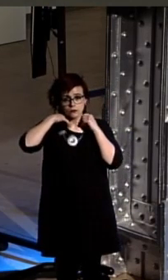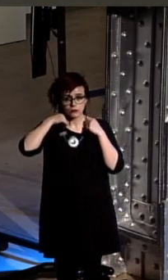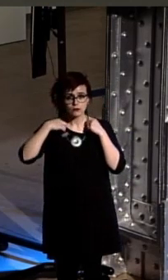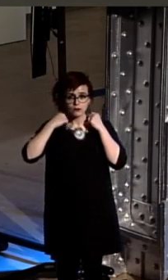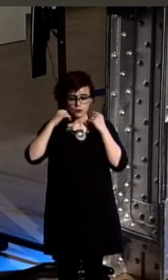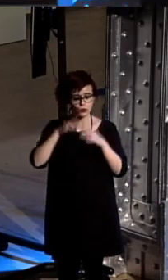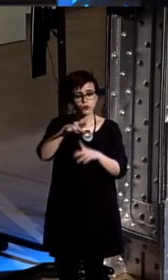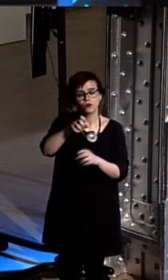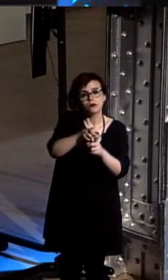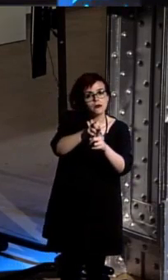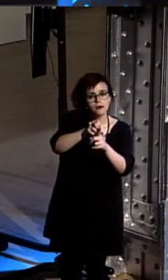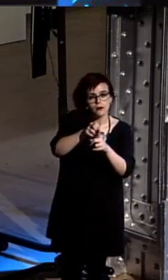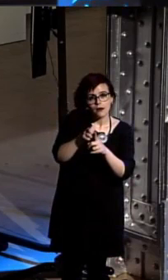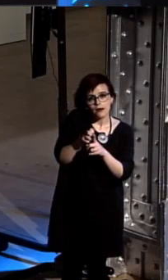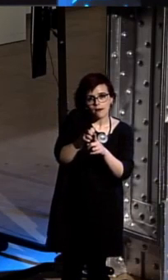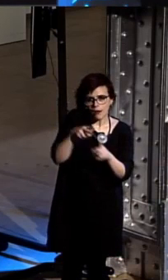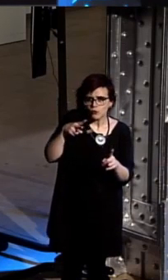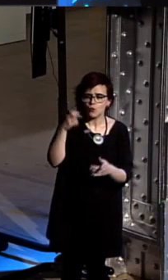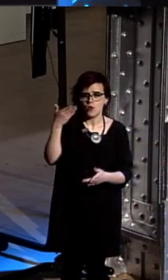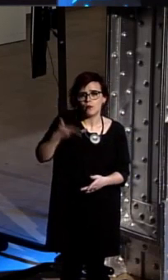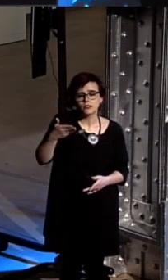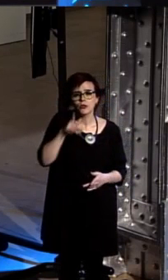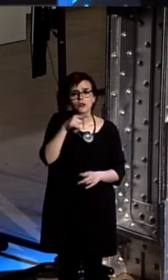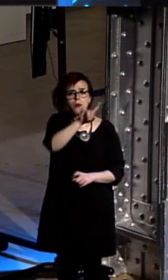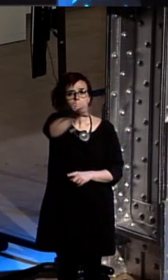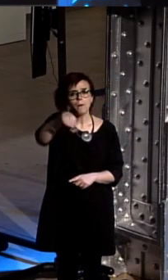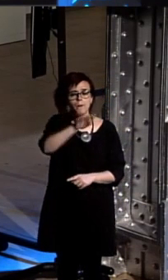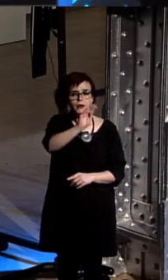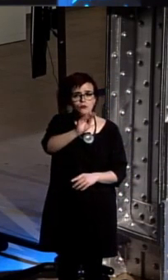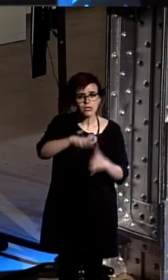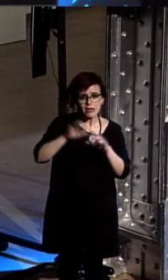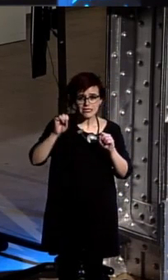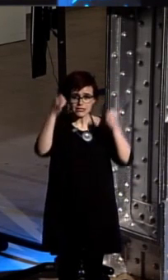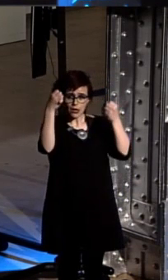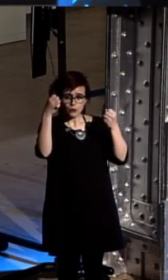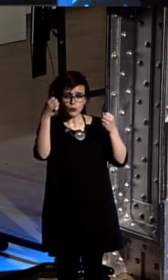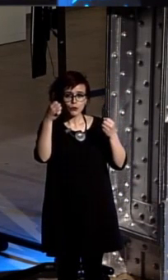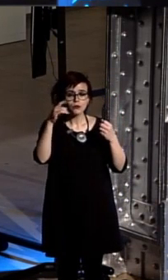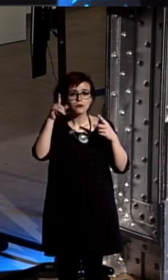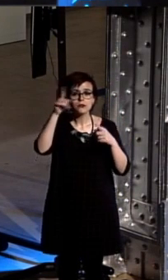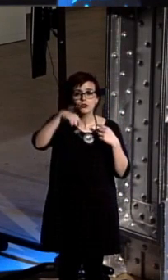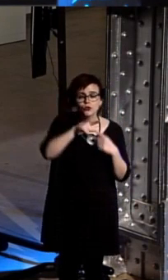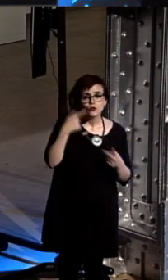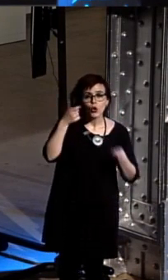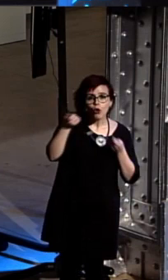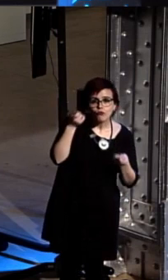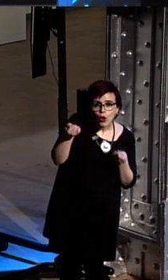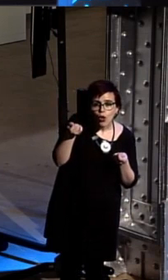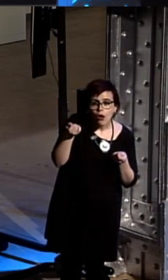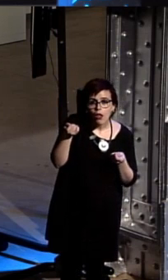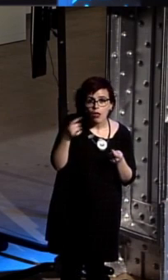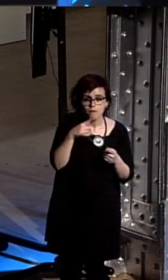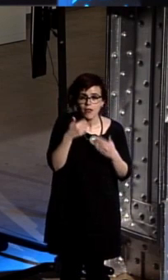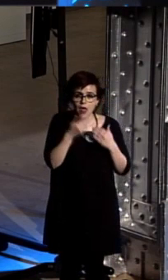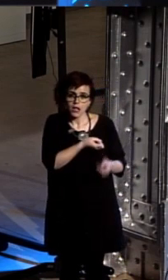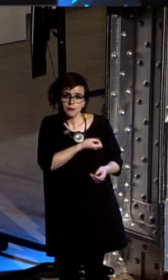¿Estamos a salvo, Kevin? ¿Estamos a salvo de que realmente la tecnología pueda llegar a controlar nuestras emociones ante,